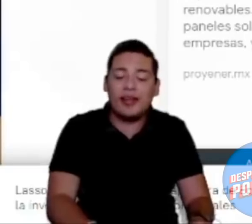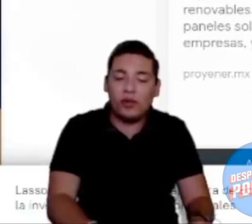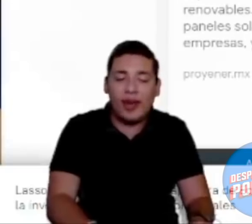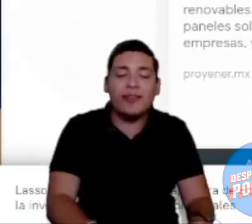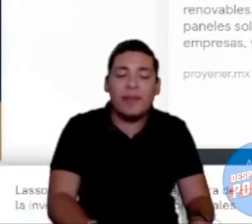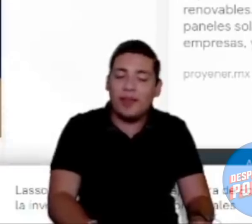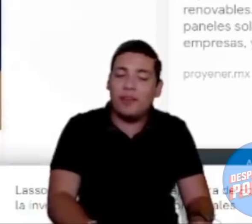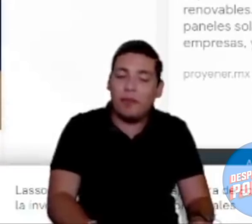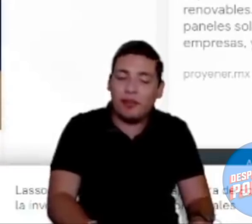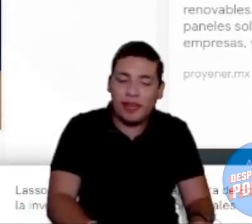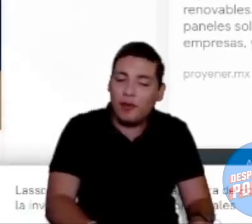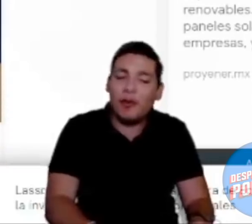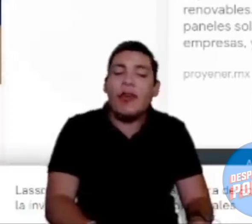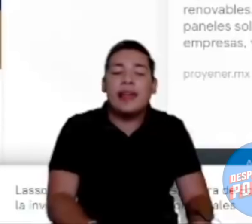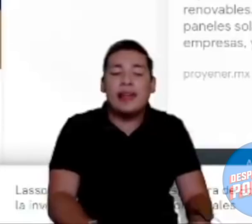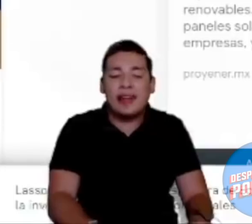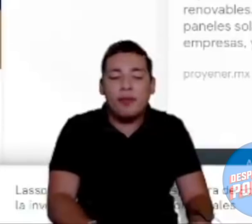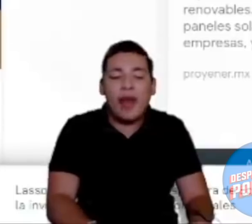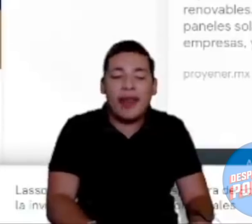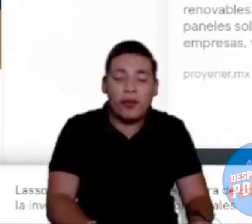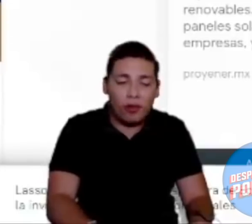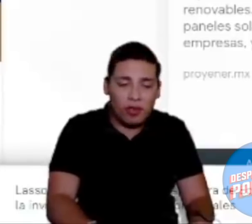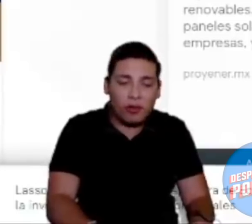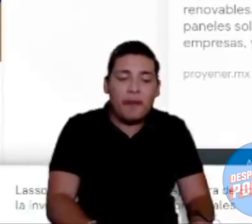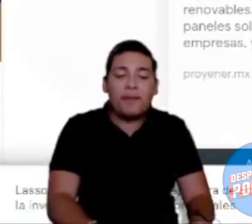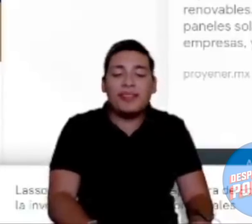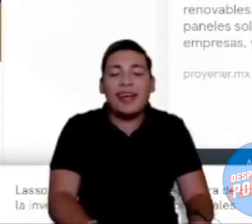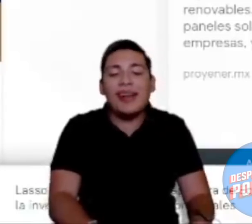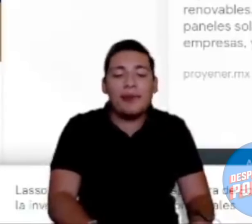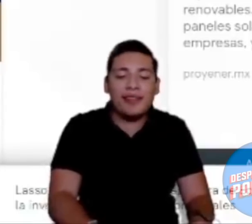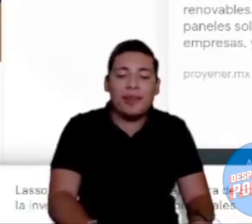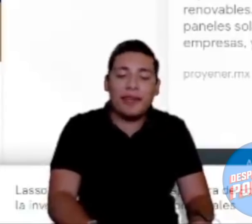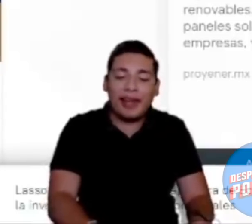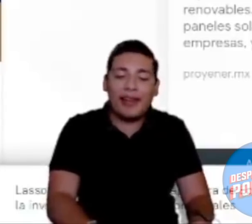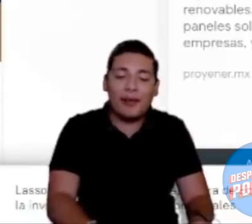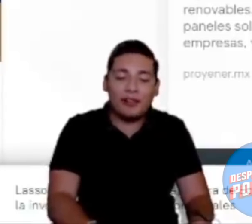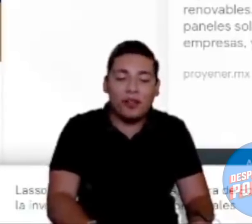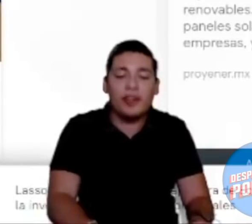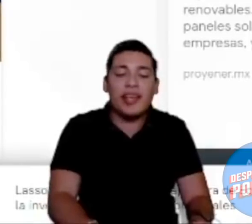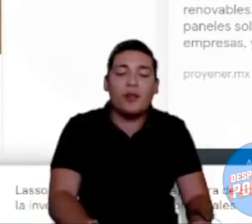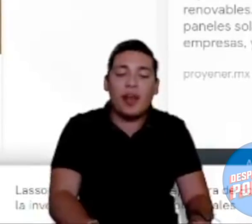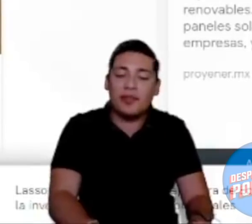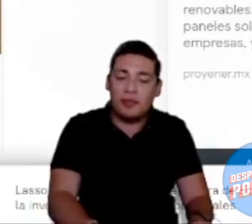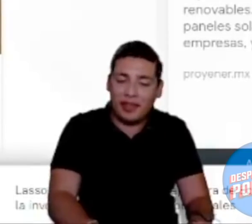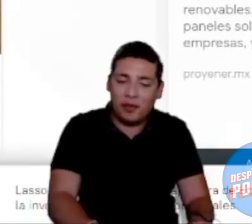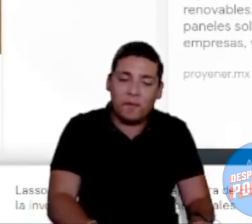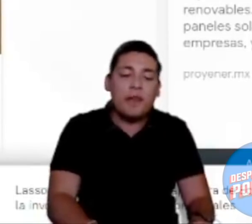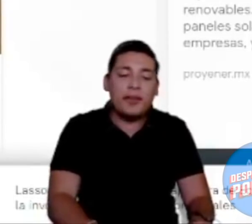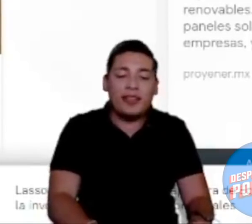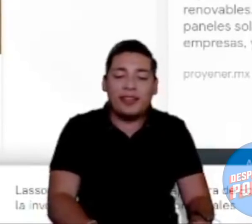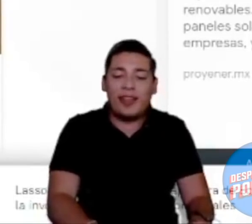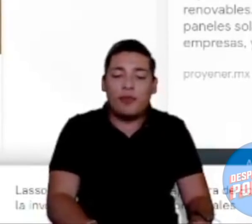Siderúrgica Nacional también se privatizaron. En el ramo aeronáutico destaca la venta de Mexicana de Aviación y Aeronaves de